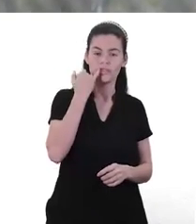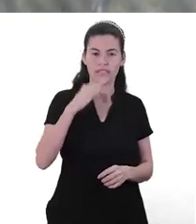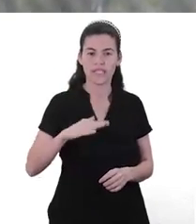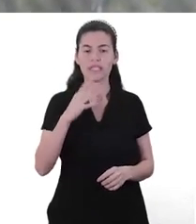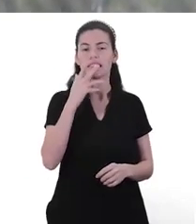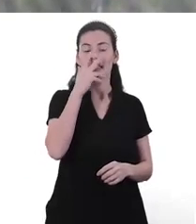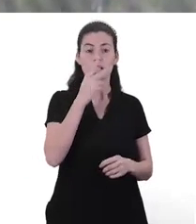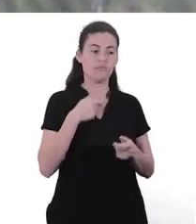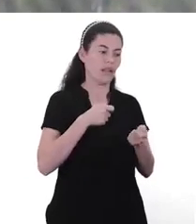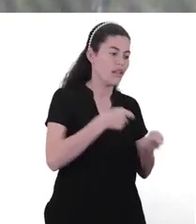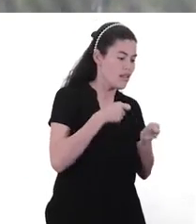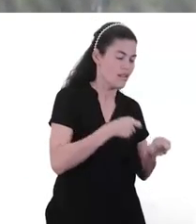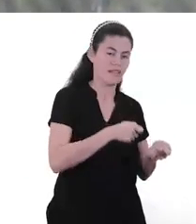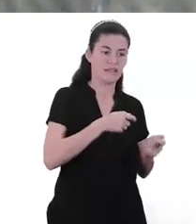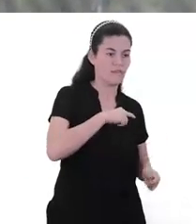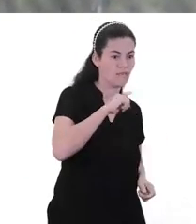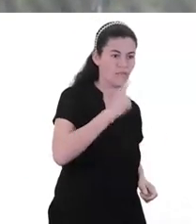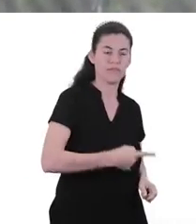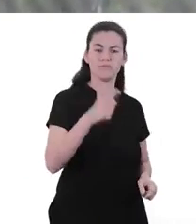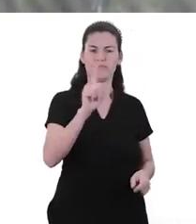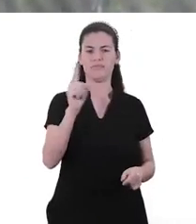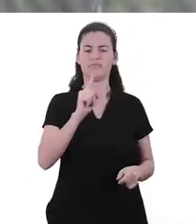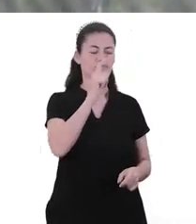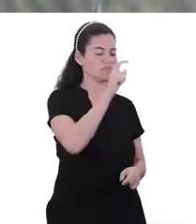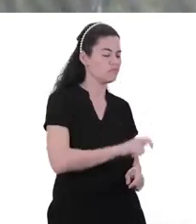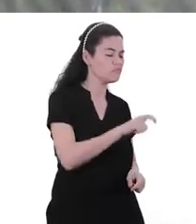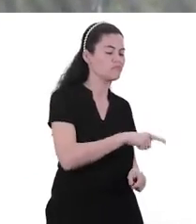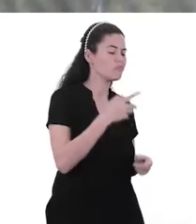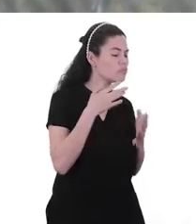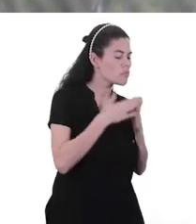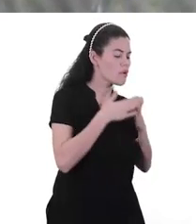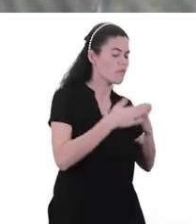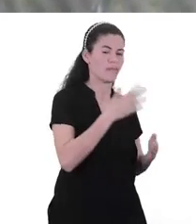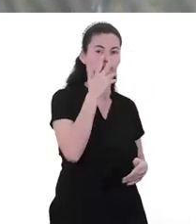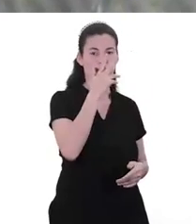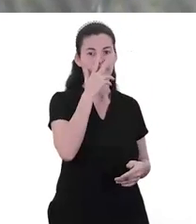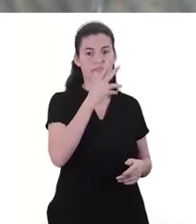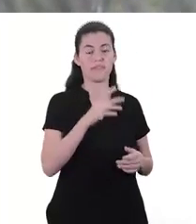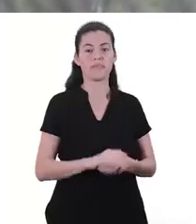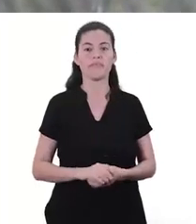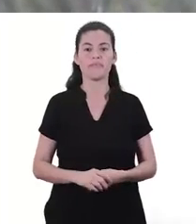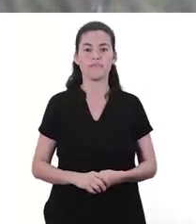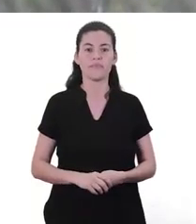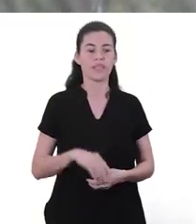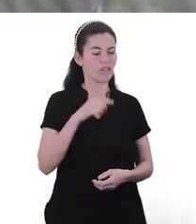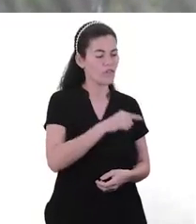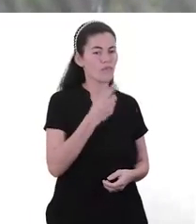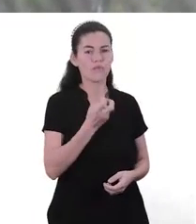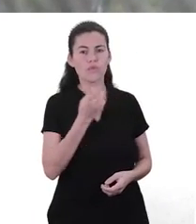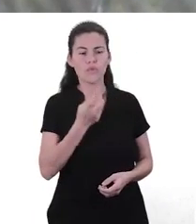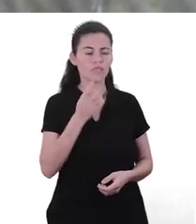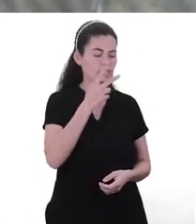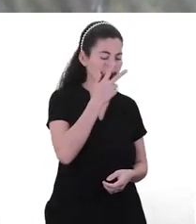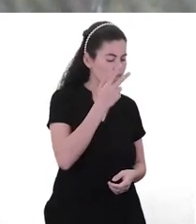Entonces tampoco obligarlo a hacer. También puedo ser súper libre y decir, no me convence nada. O todavía me estoy encontrando qué le